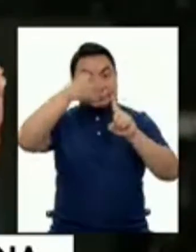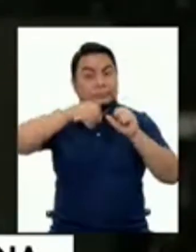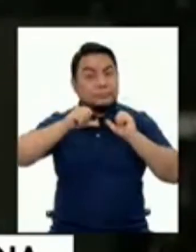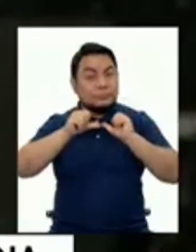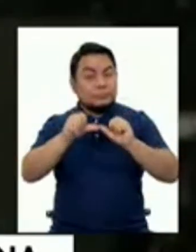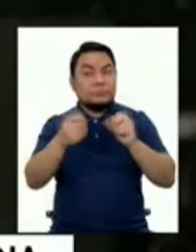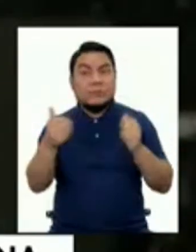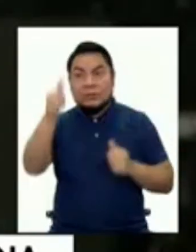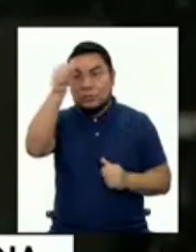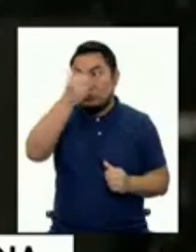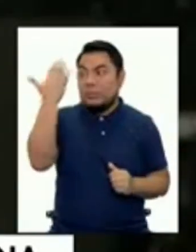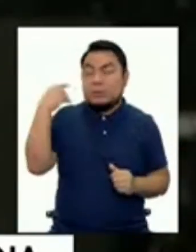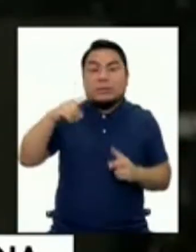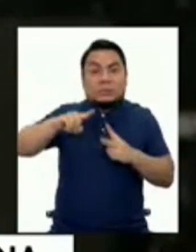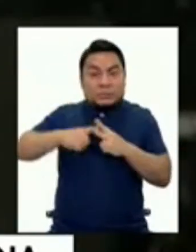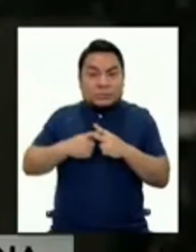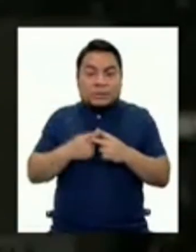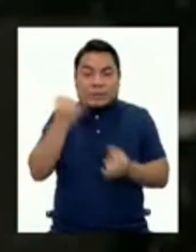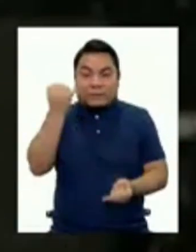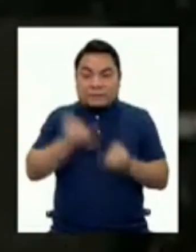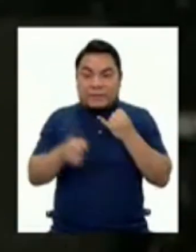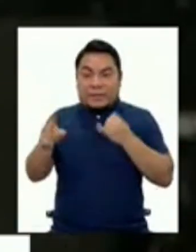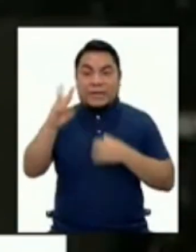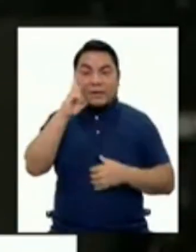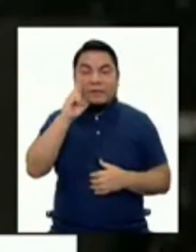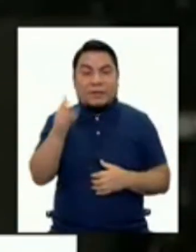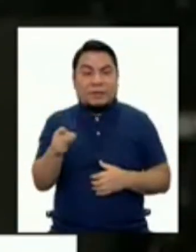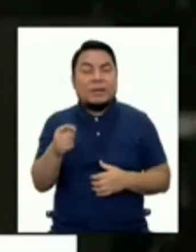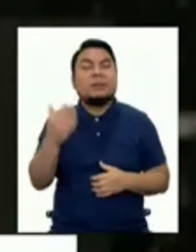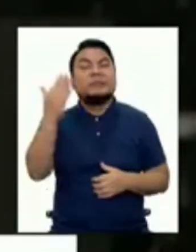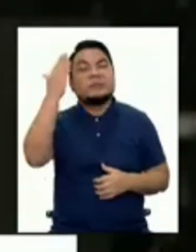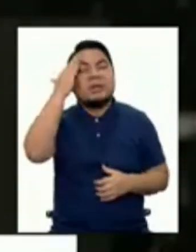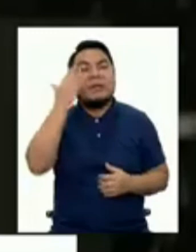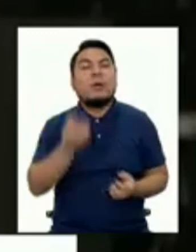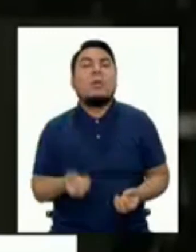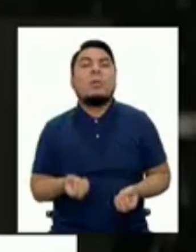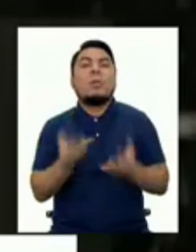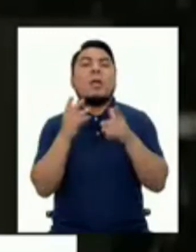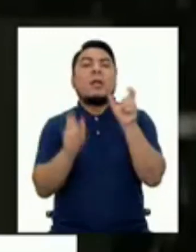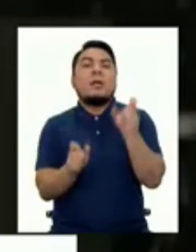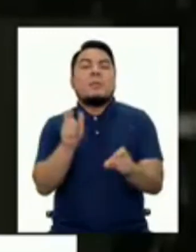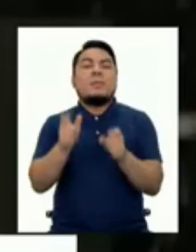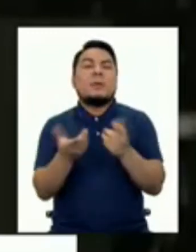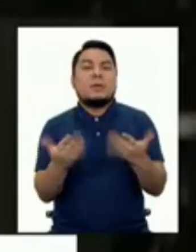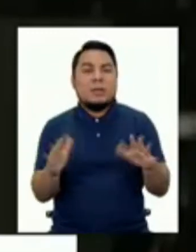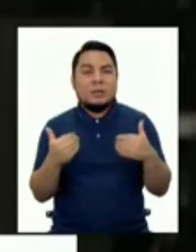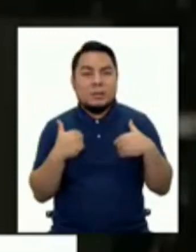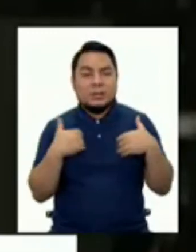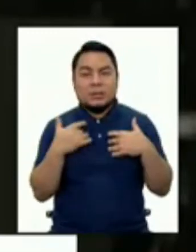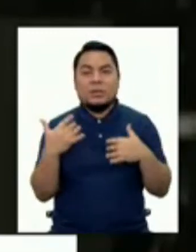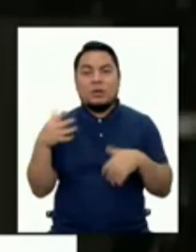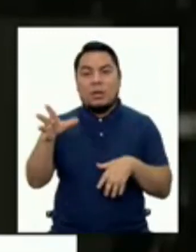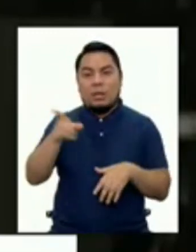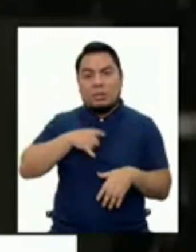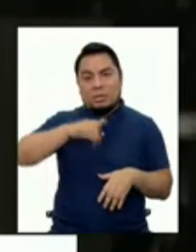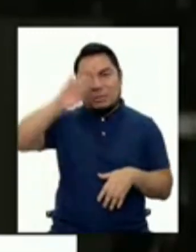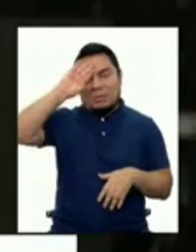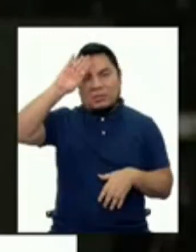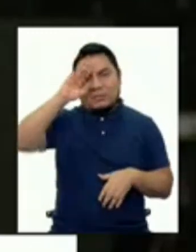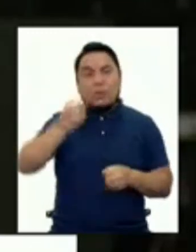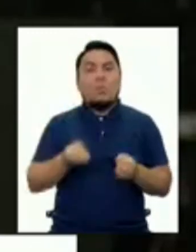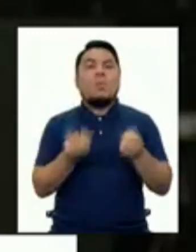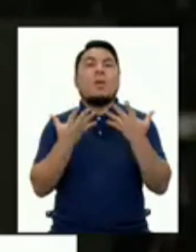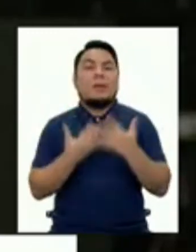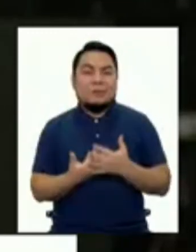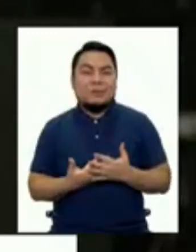ha iniciado el día domingo y terminará este día viernes para saber cuántas personas han tenido contagio por COVID. Eso tiene